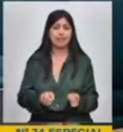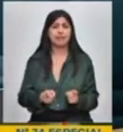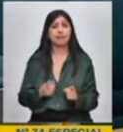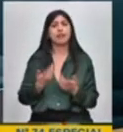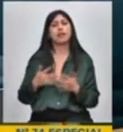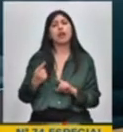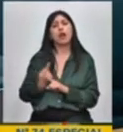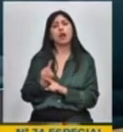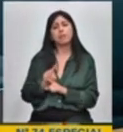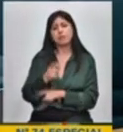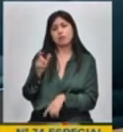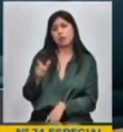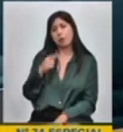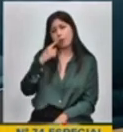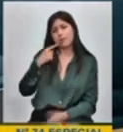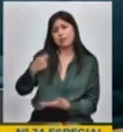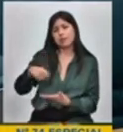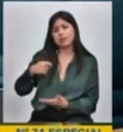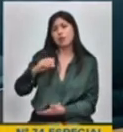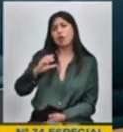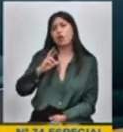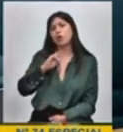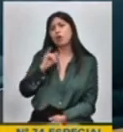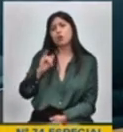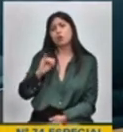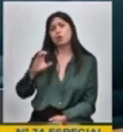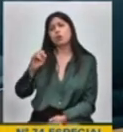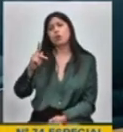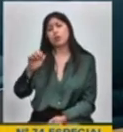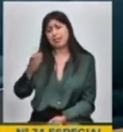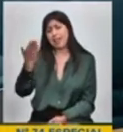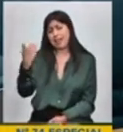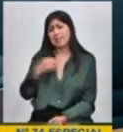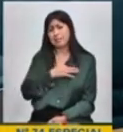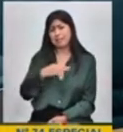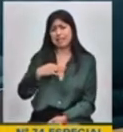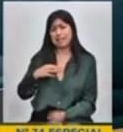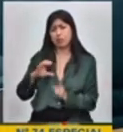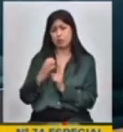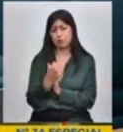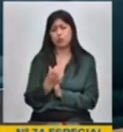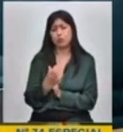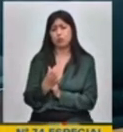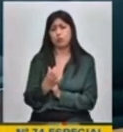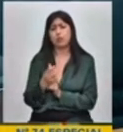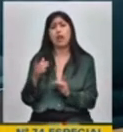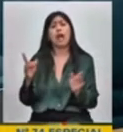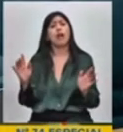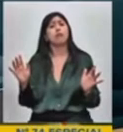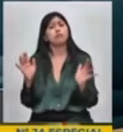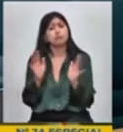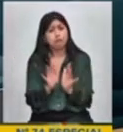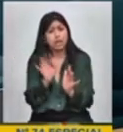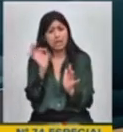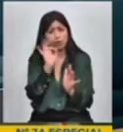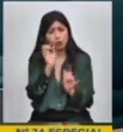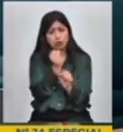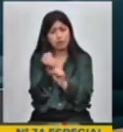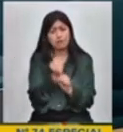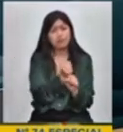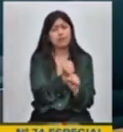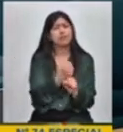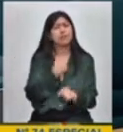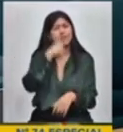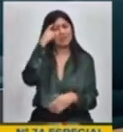senador Cruzcoque, quien fue ministro de Cultura, quien se ha juntado con los trabajadores, y creo que un mínimo